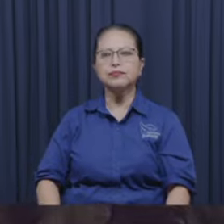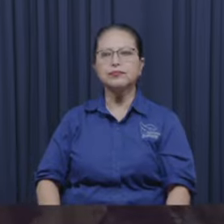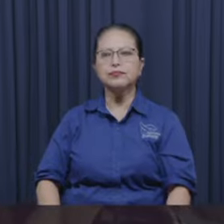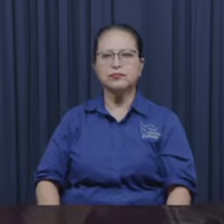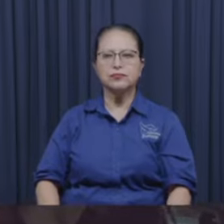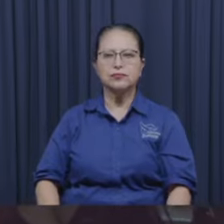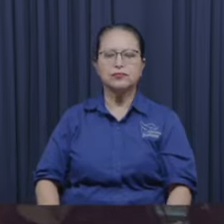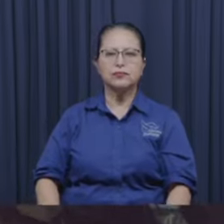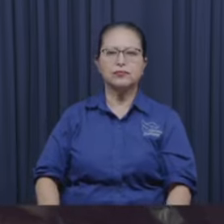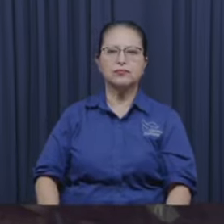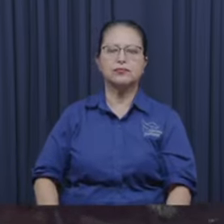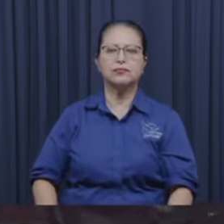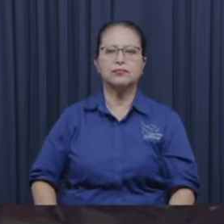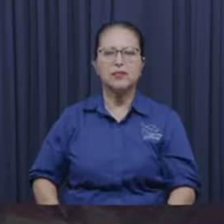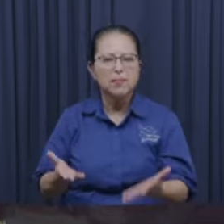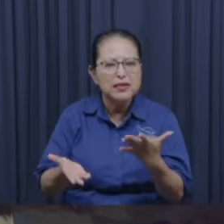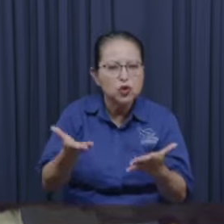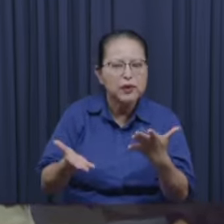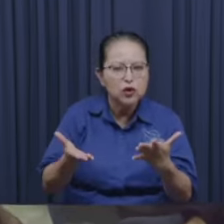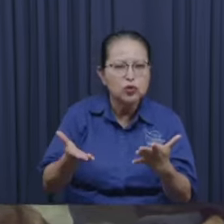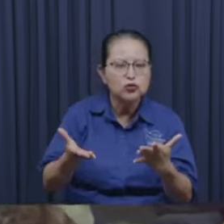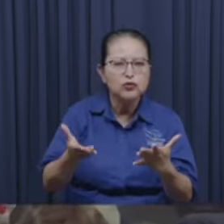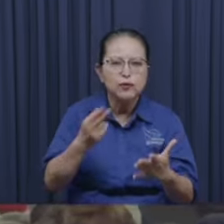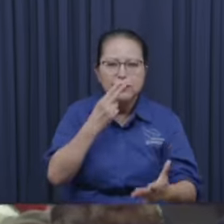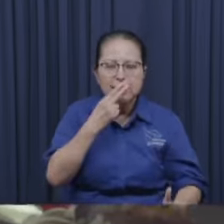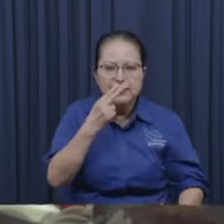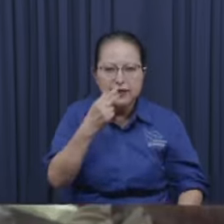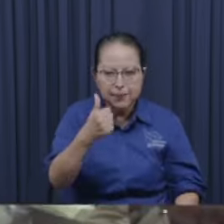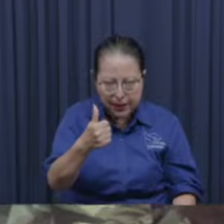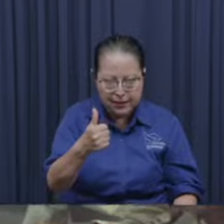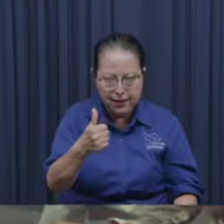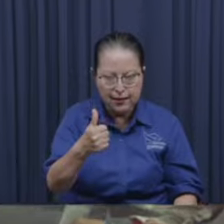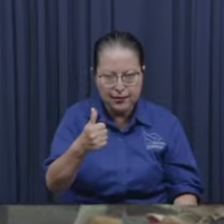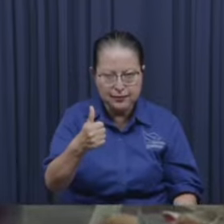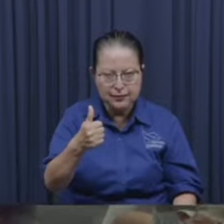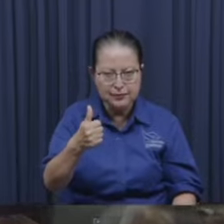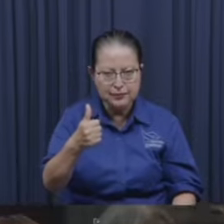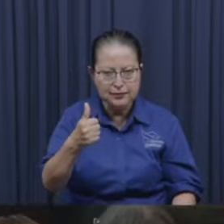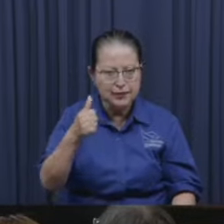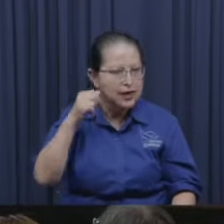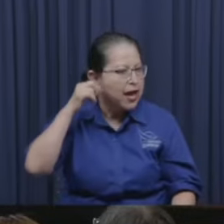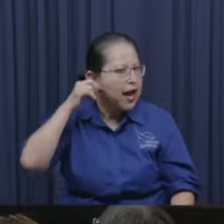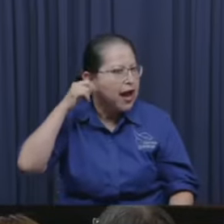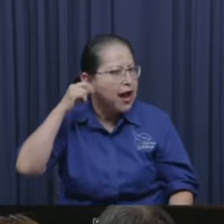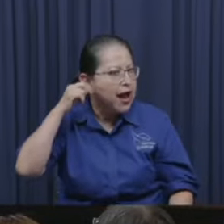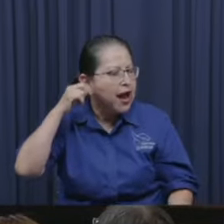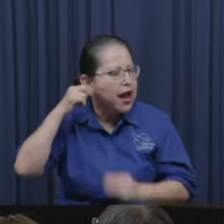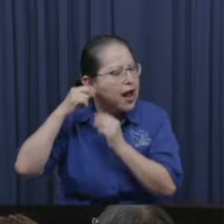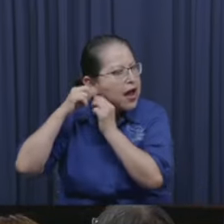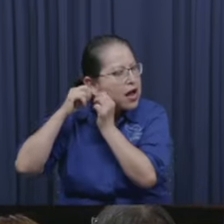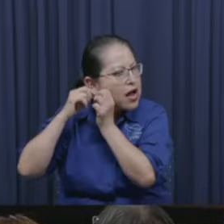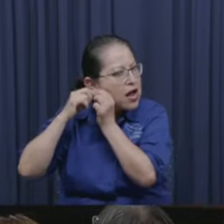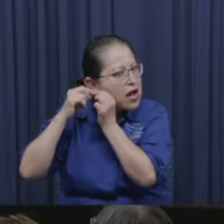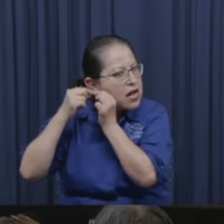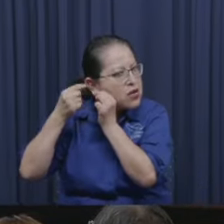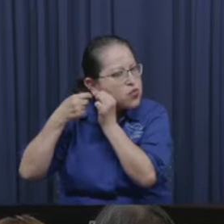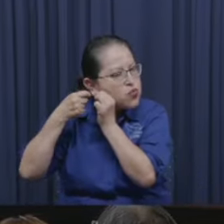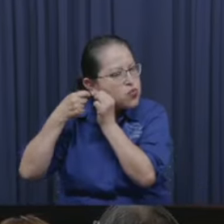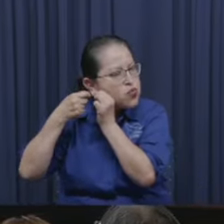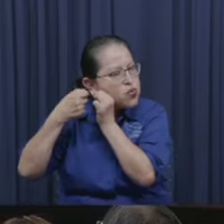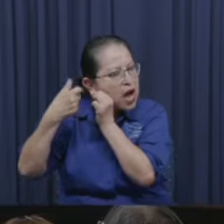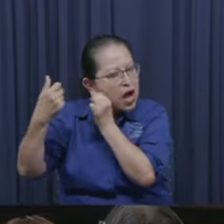usted es más o menos como las hermanas que eh nunca usaron aretes solo aquellos de prensar y